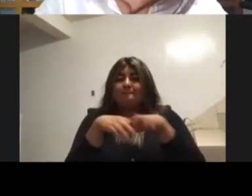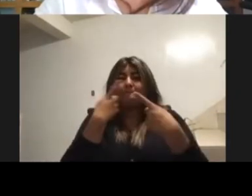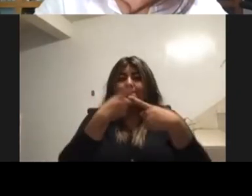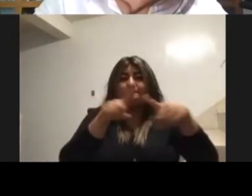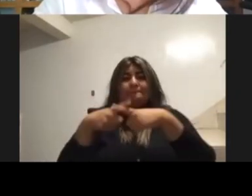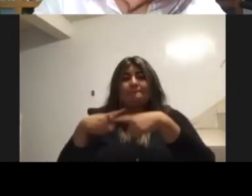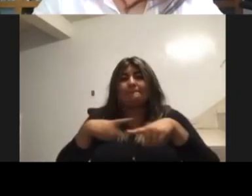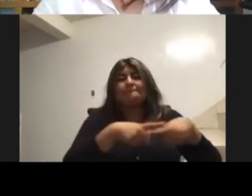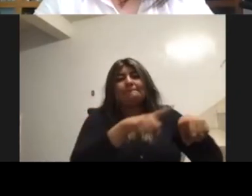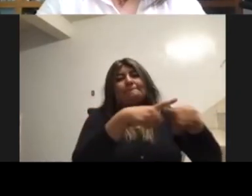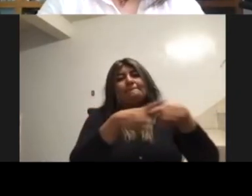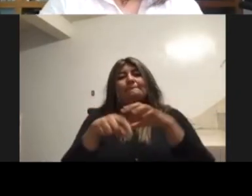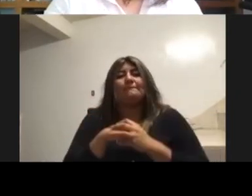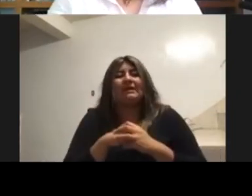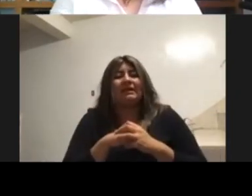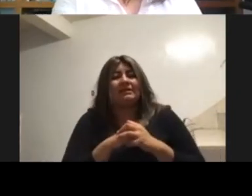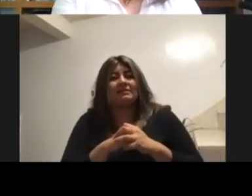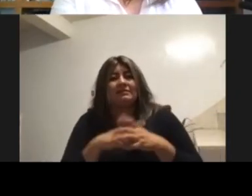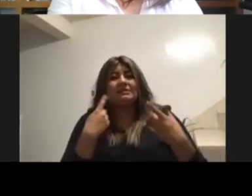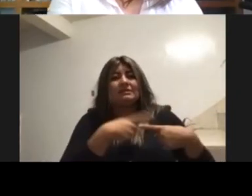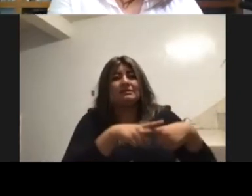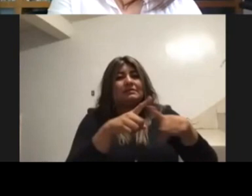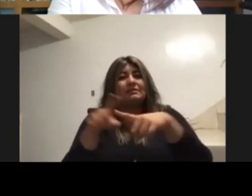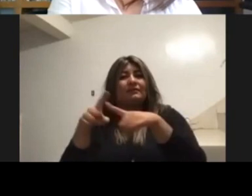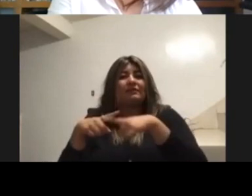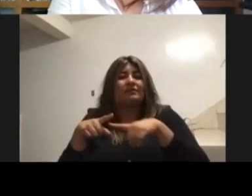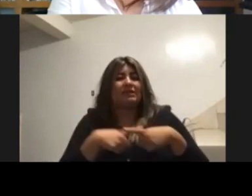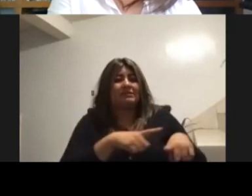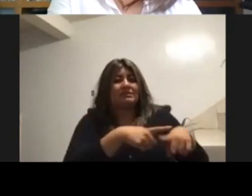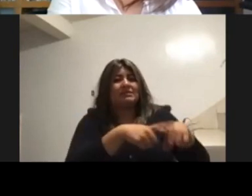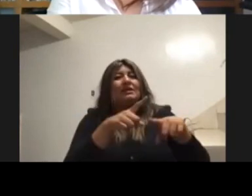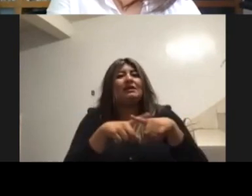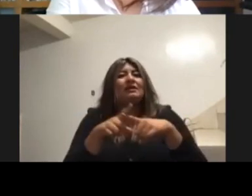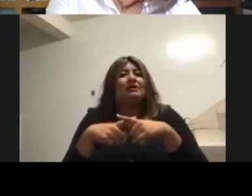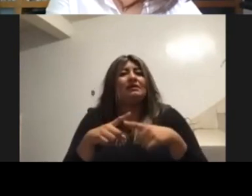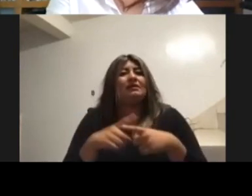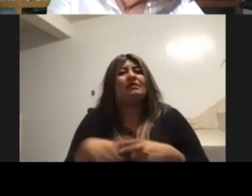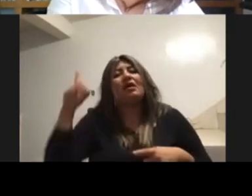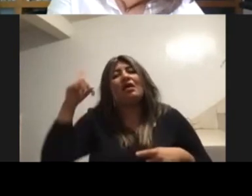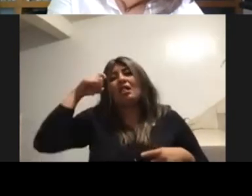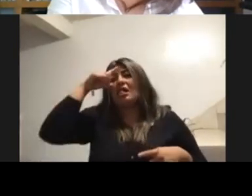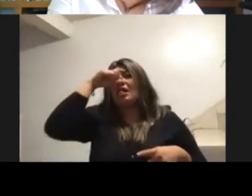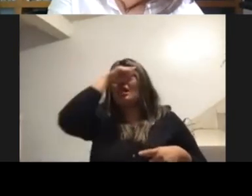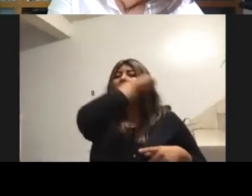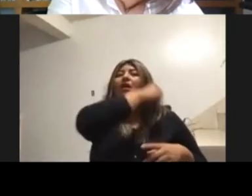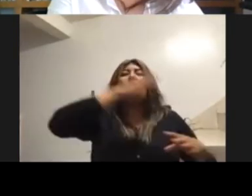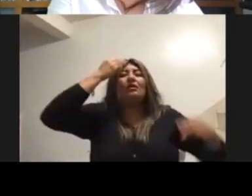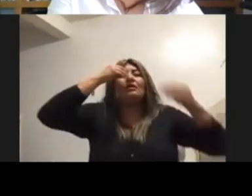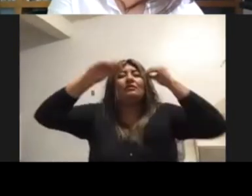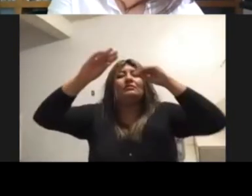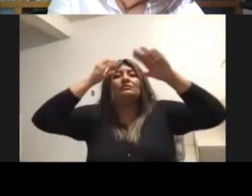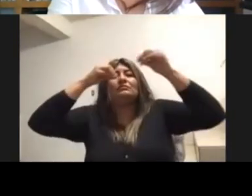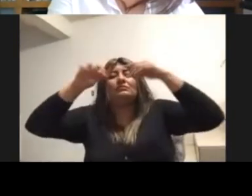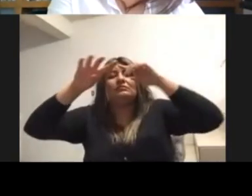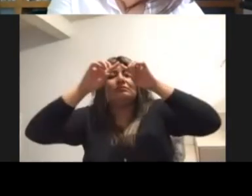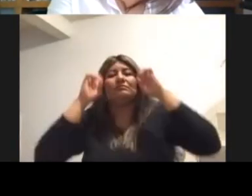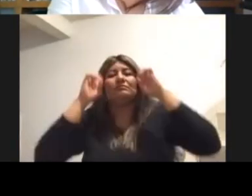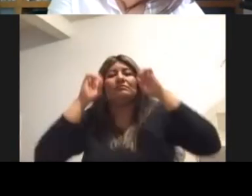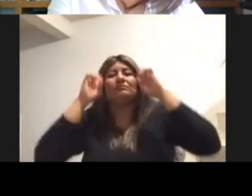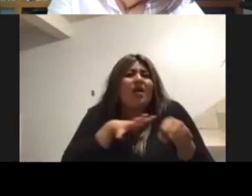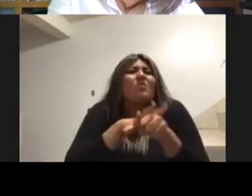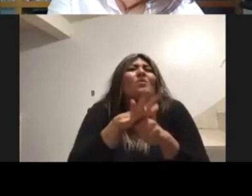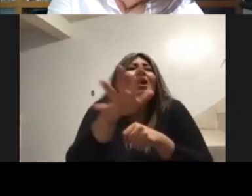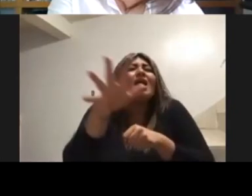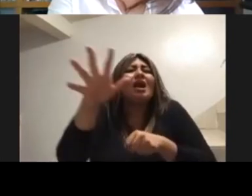las barreras de aprendizaje, un dato solamente para no tomar demasiado tiempo. ¿Cuáles son las barreras de